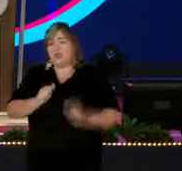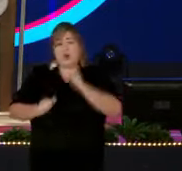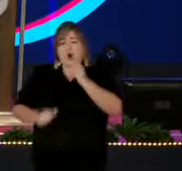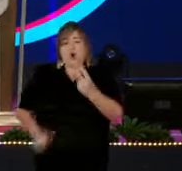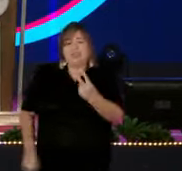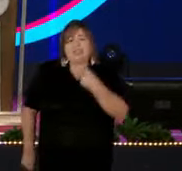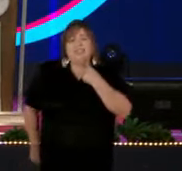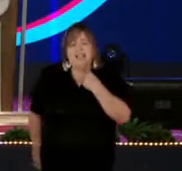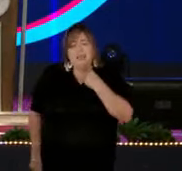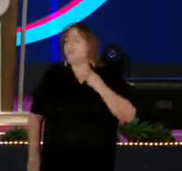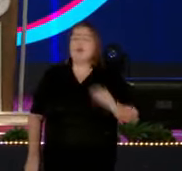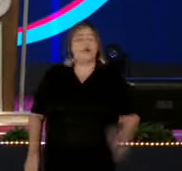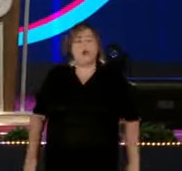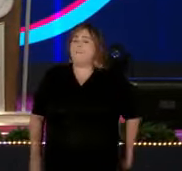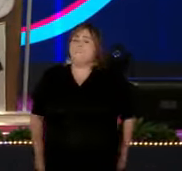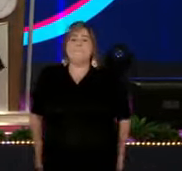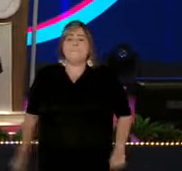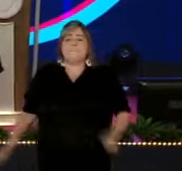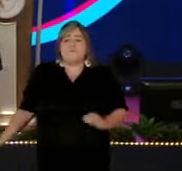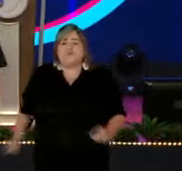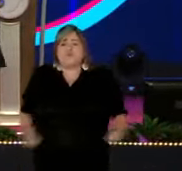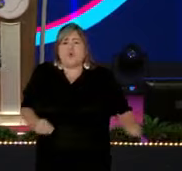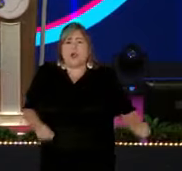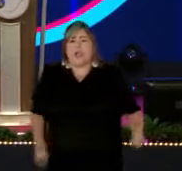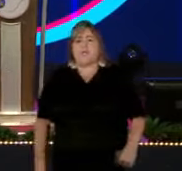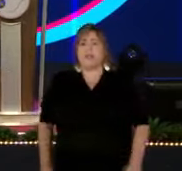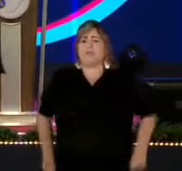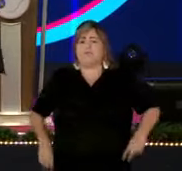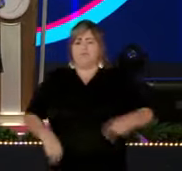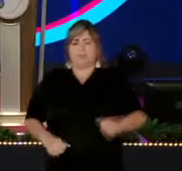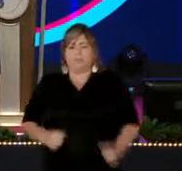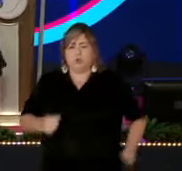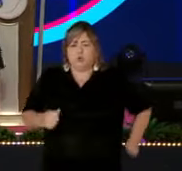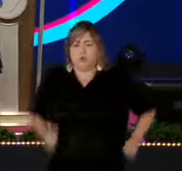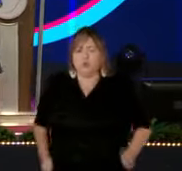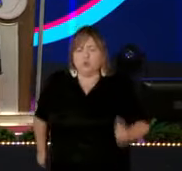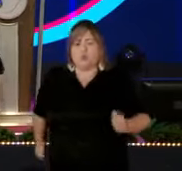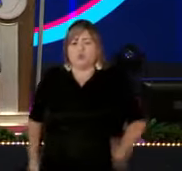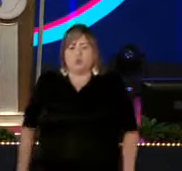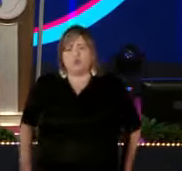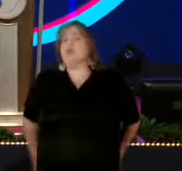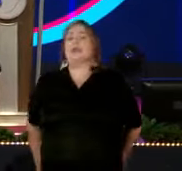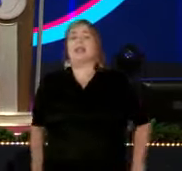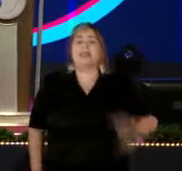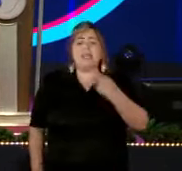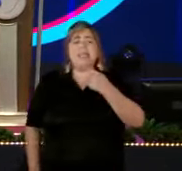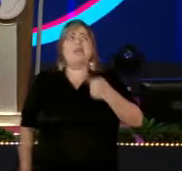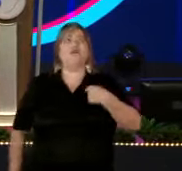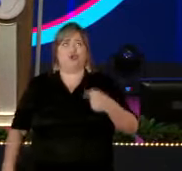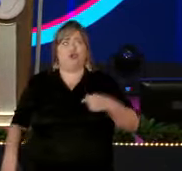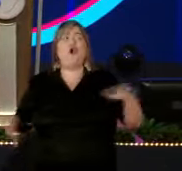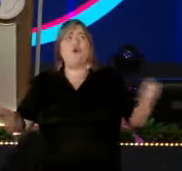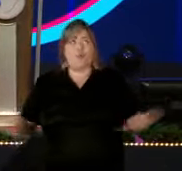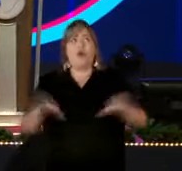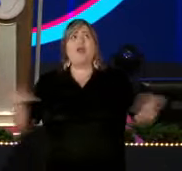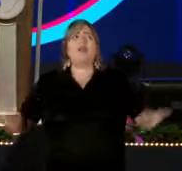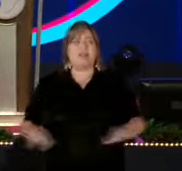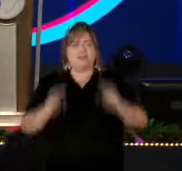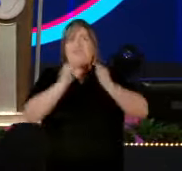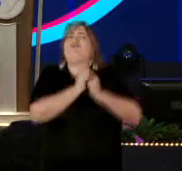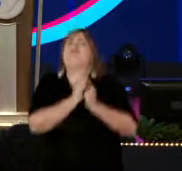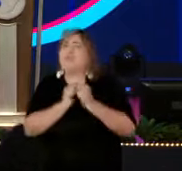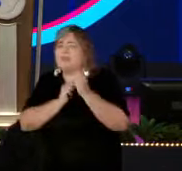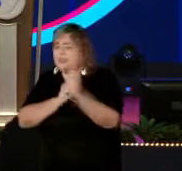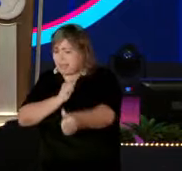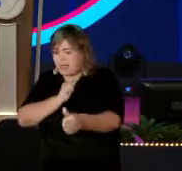no te quedes quieto, lo vas a atravesar. Alguien que se ponga de pie y levanta los pies y se mueva y diga: diga, lo voy a atravesar, lo voy a